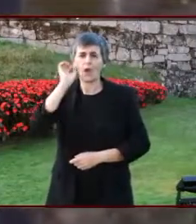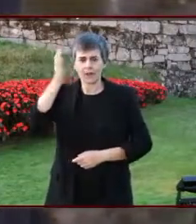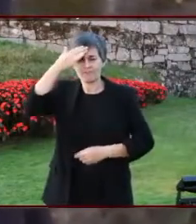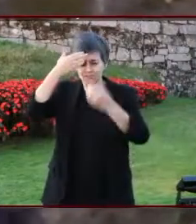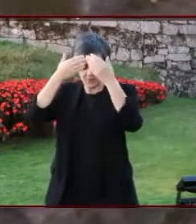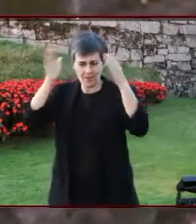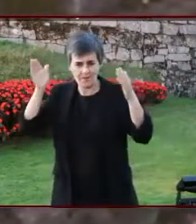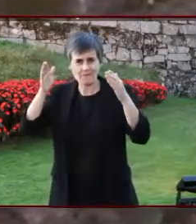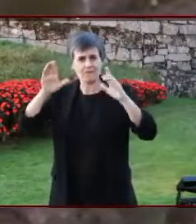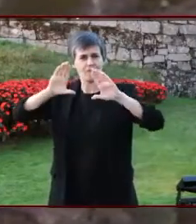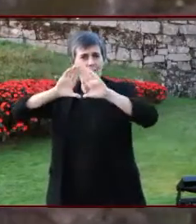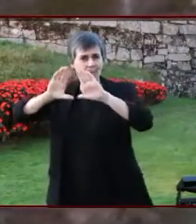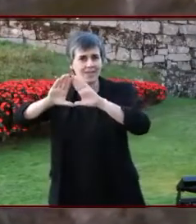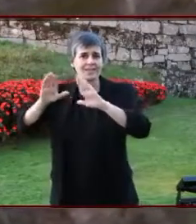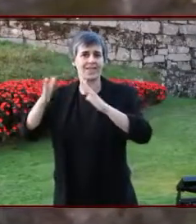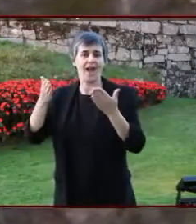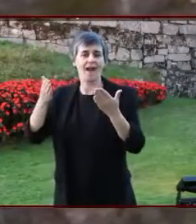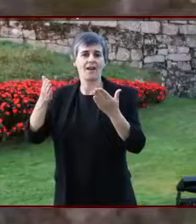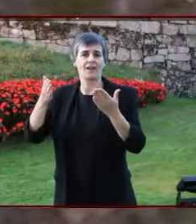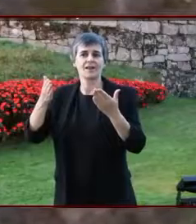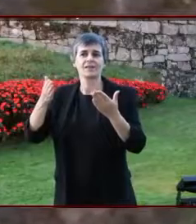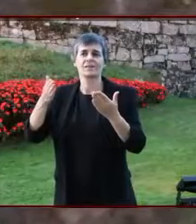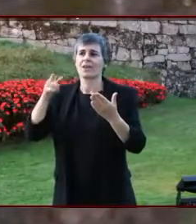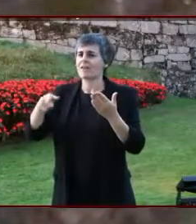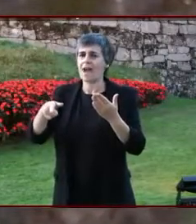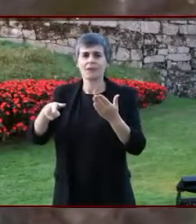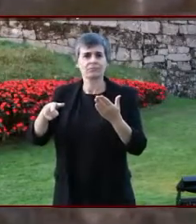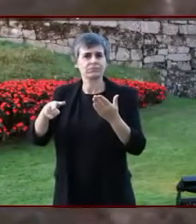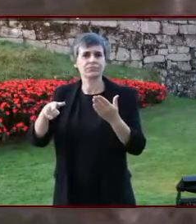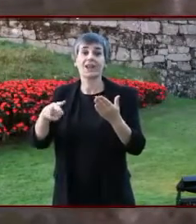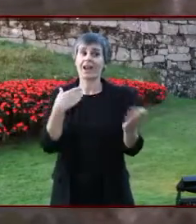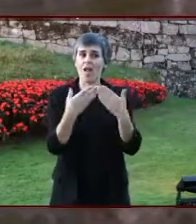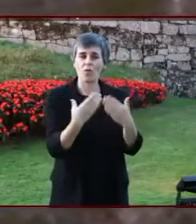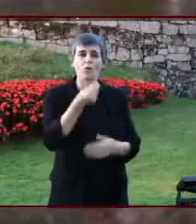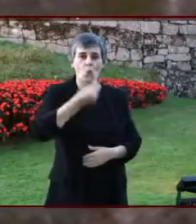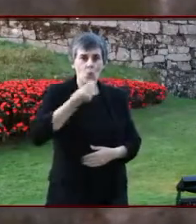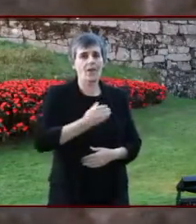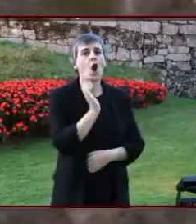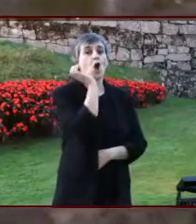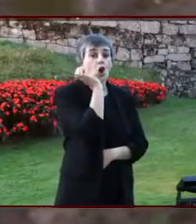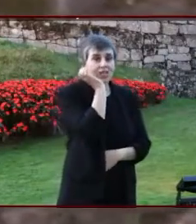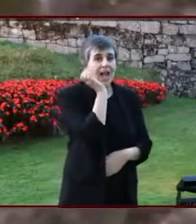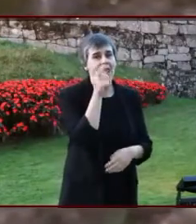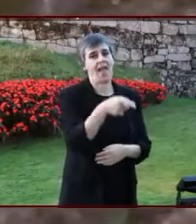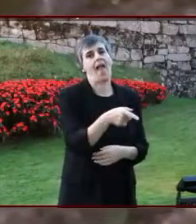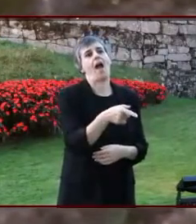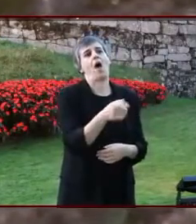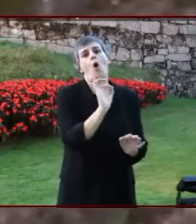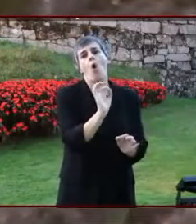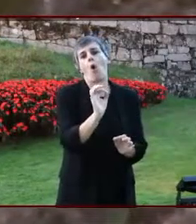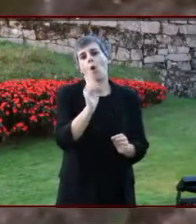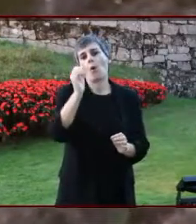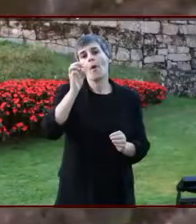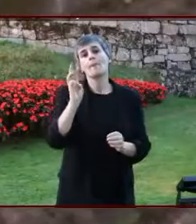feminista, unha muller que tiña unha grande relación con Rosalía de Castro, con Pardo